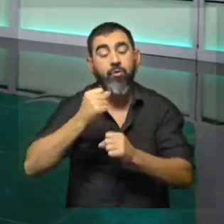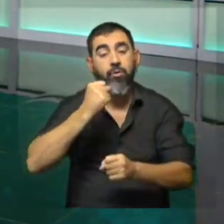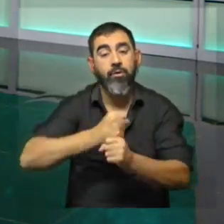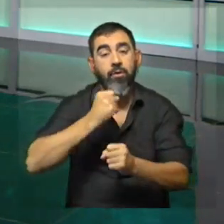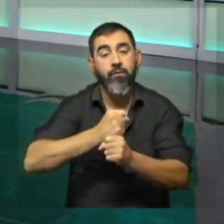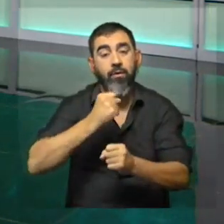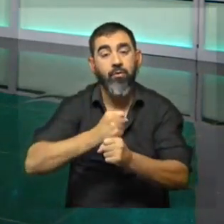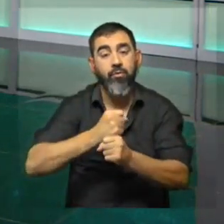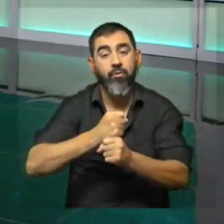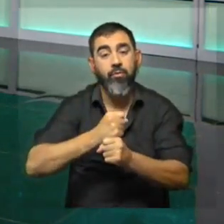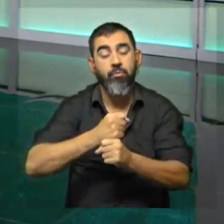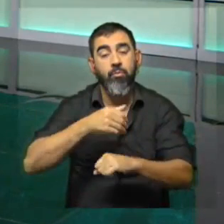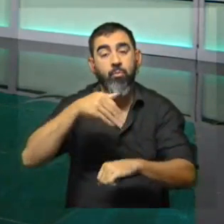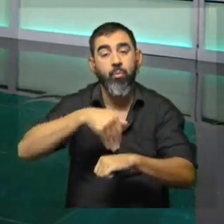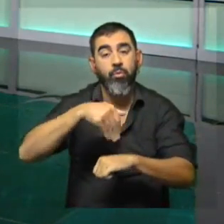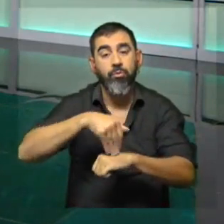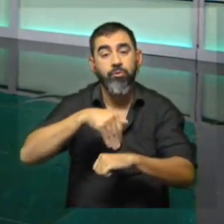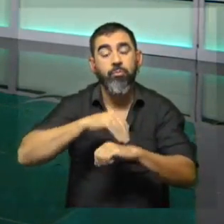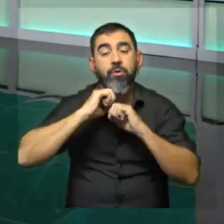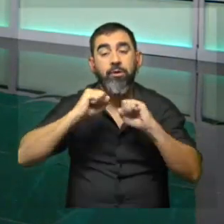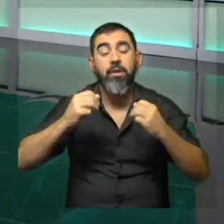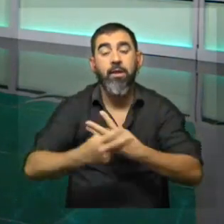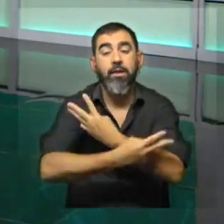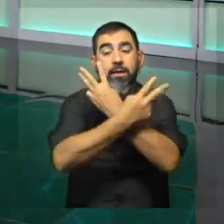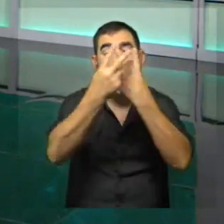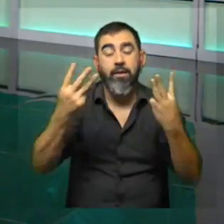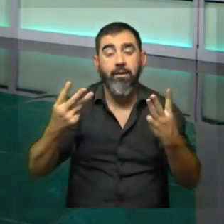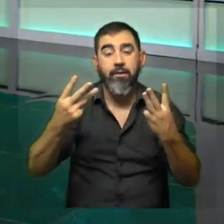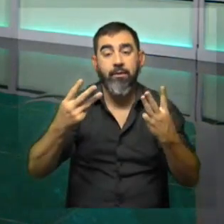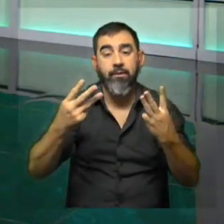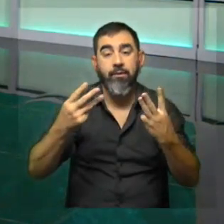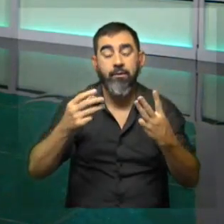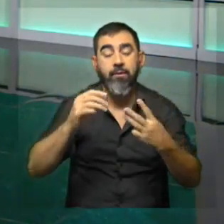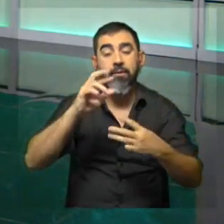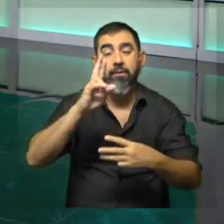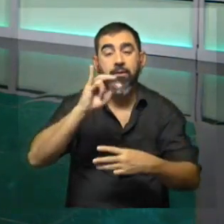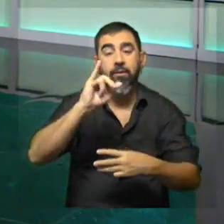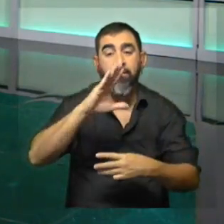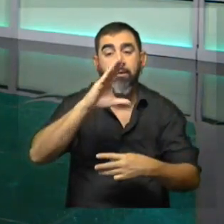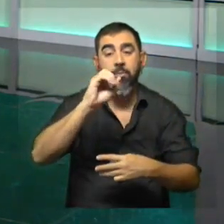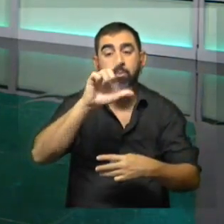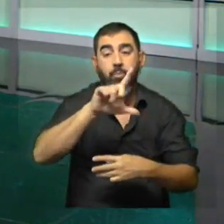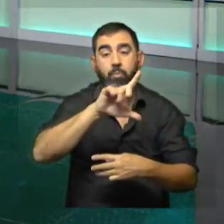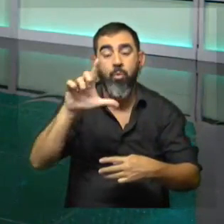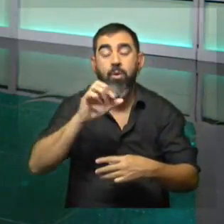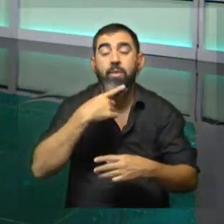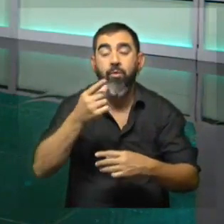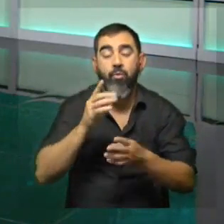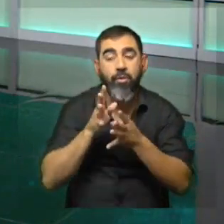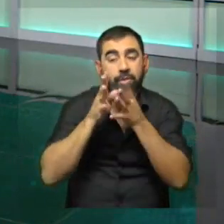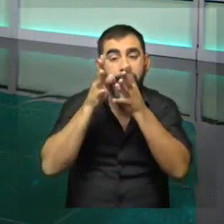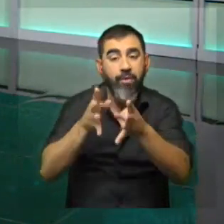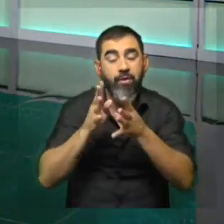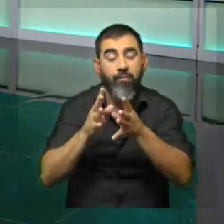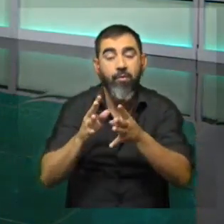trabajadores de el municipio sí la secretaria general de El gremio Valeria Ripoll agregó que otro desafío está planteado dentro